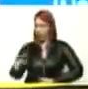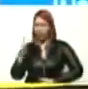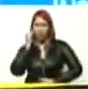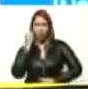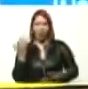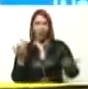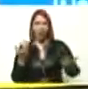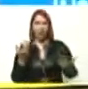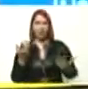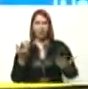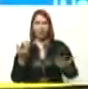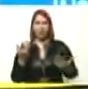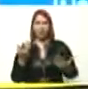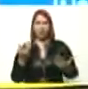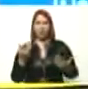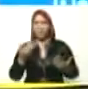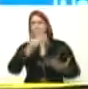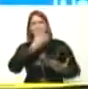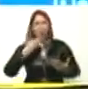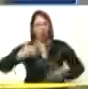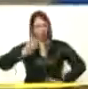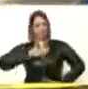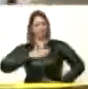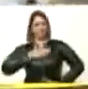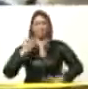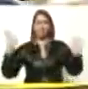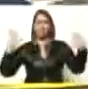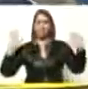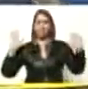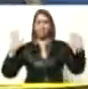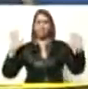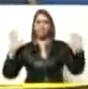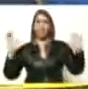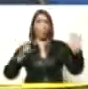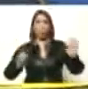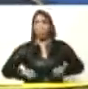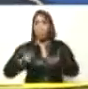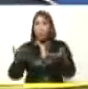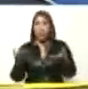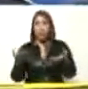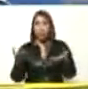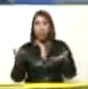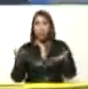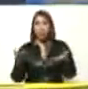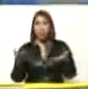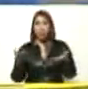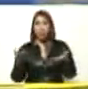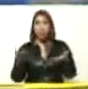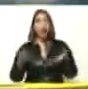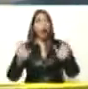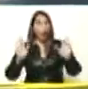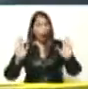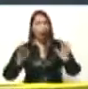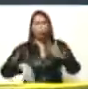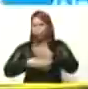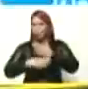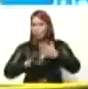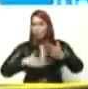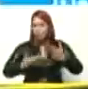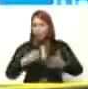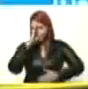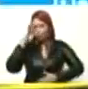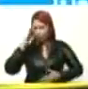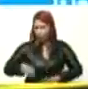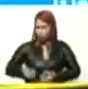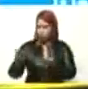Deciré está reclamando que las mejores son las de ella. No le mandaron, Presidente. Ah, ¿no le mandaron? No le Bueno, da chance todavía para que Diosdado